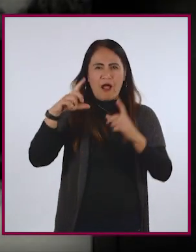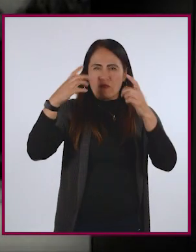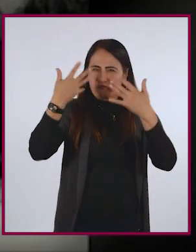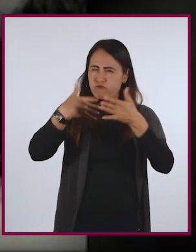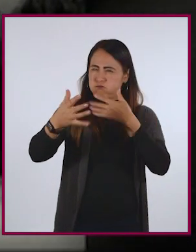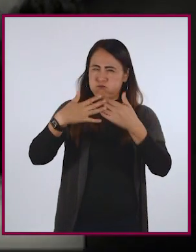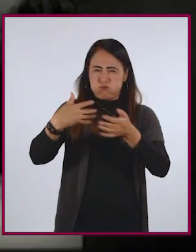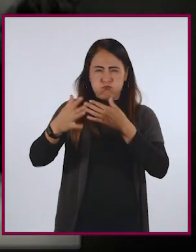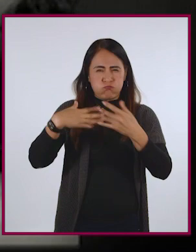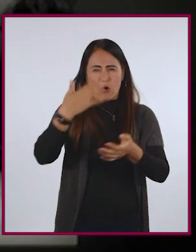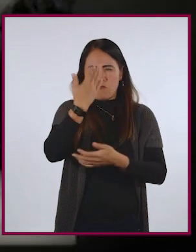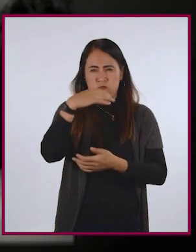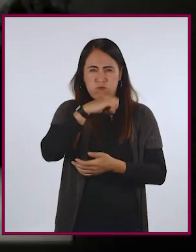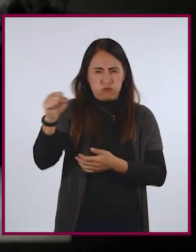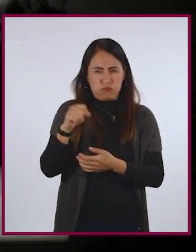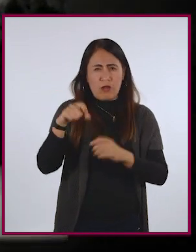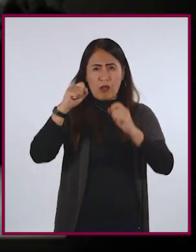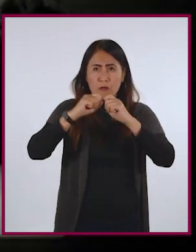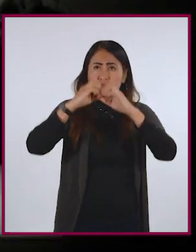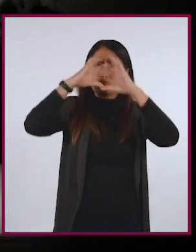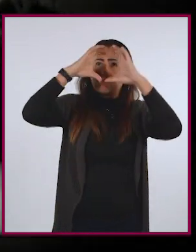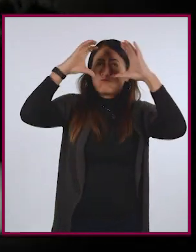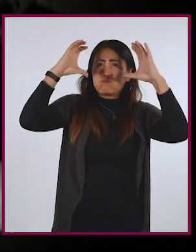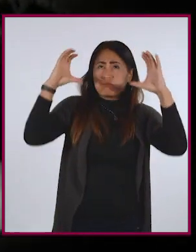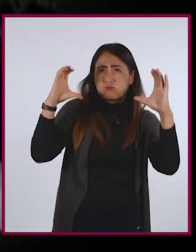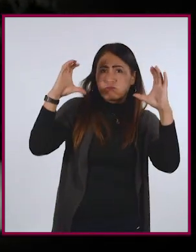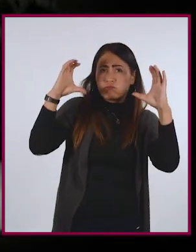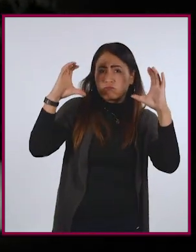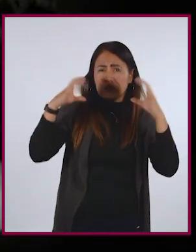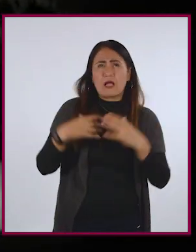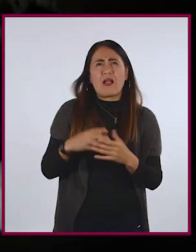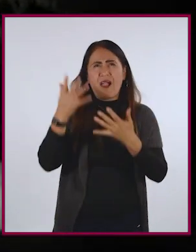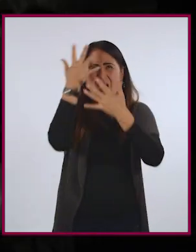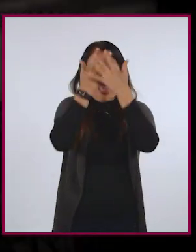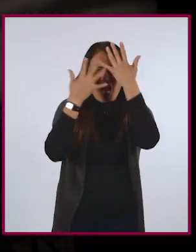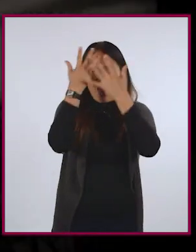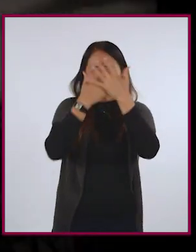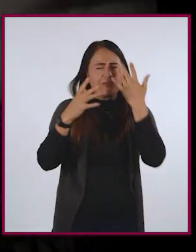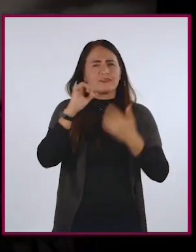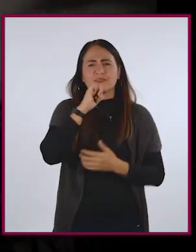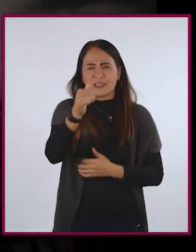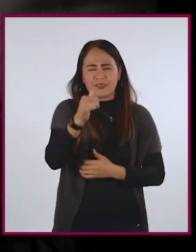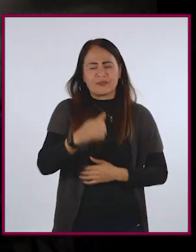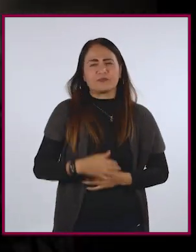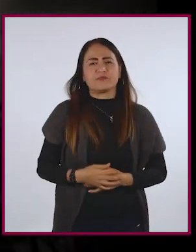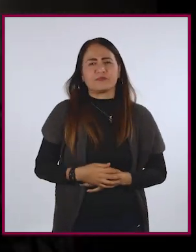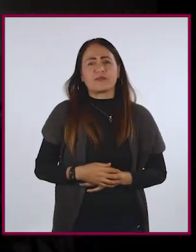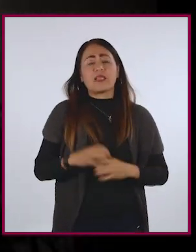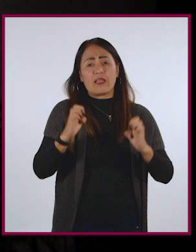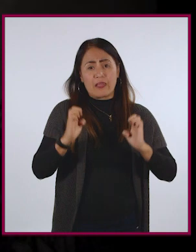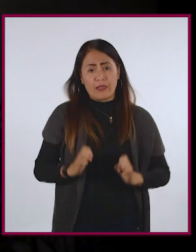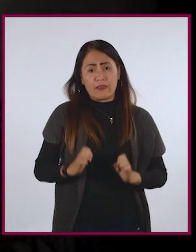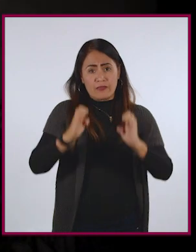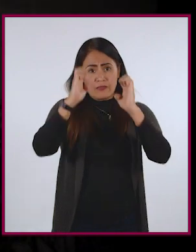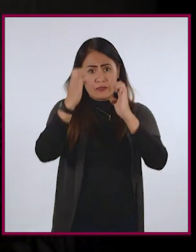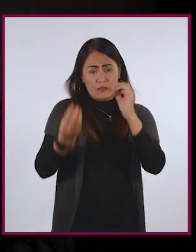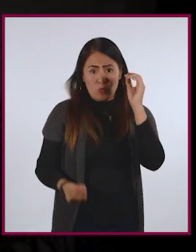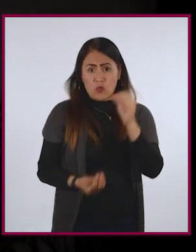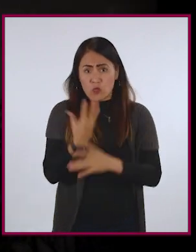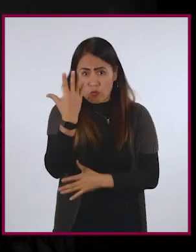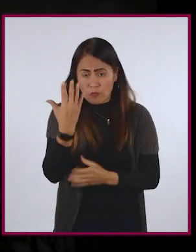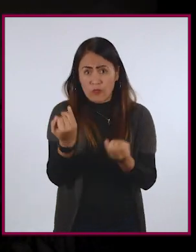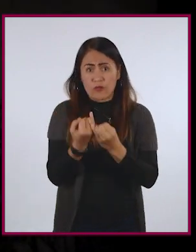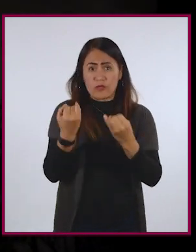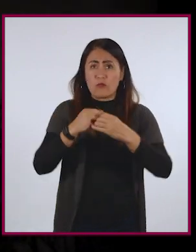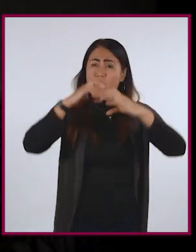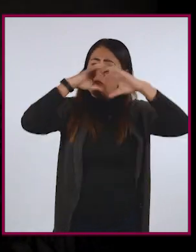esa época, que podía cubrir un gran campo visual sin aberraciones. Las nuevas instalaciones, junto con